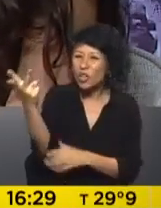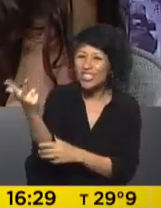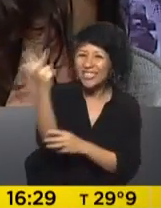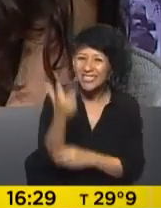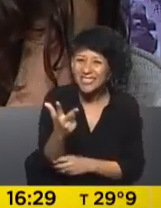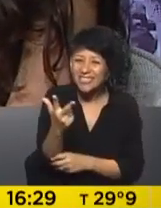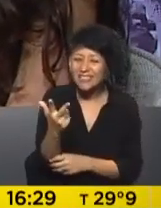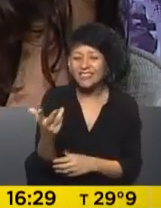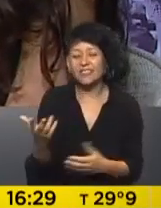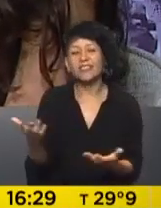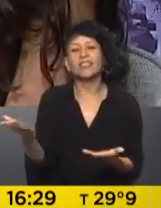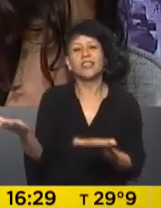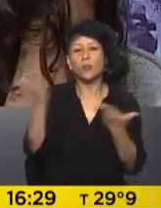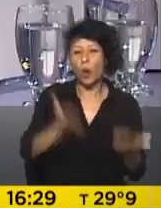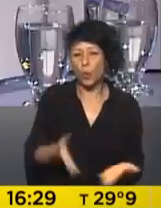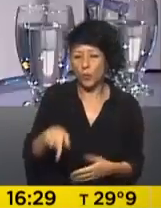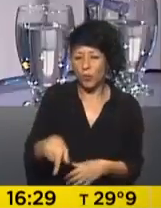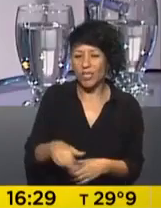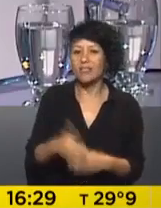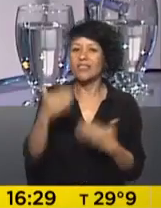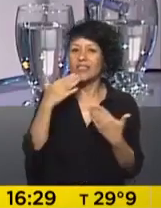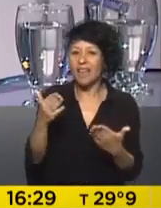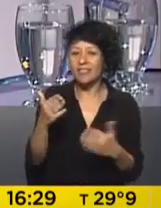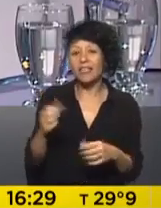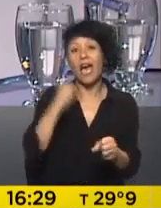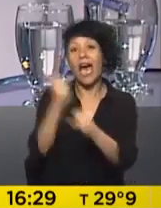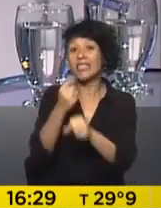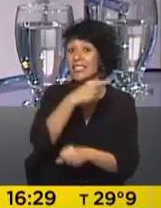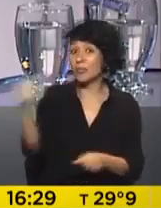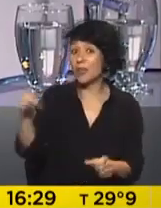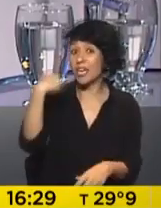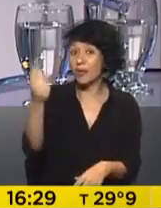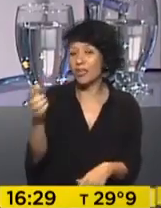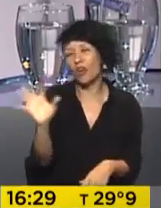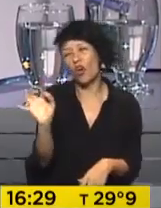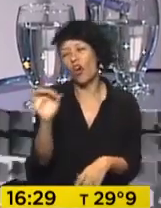tenerlos Muchas aquí en nuestro programa. Gracias. Hasta la semana que viene. Sí. O hasta dentro de un rato, en realidad.